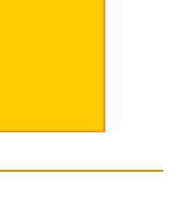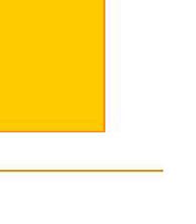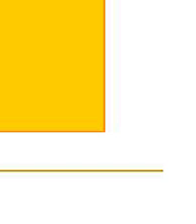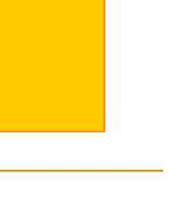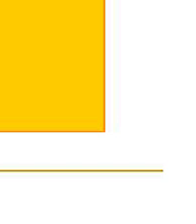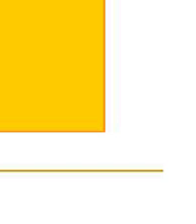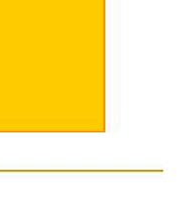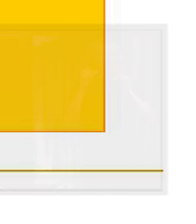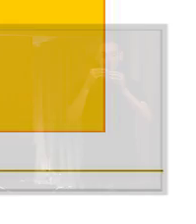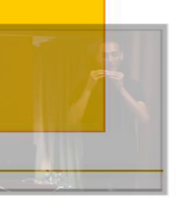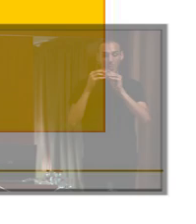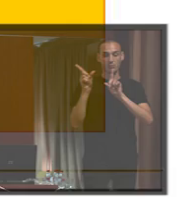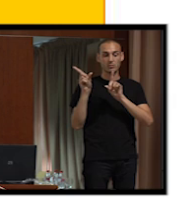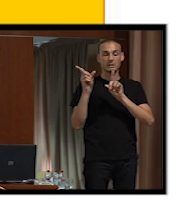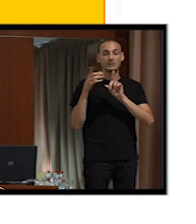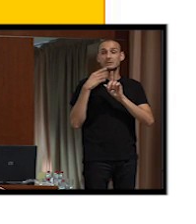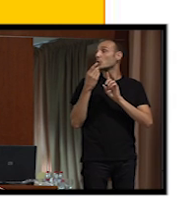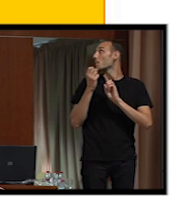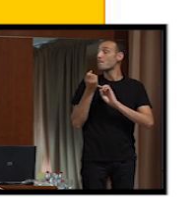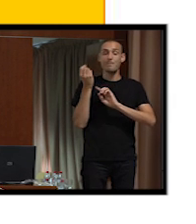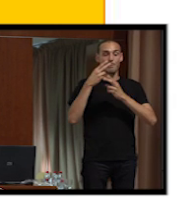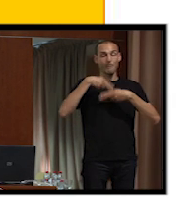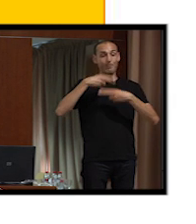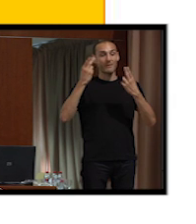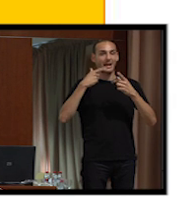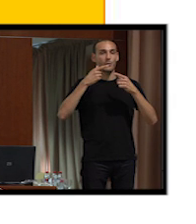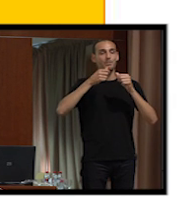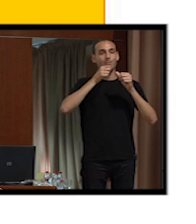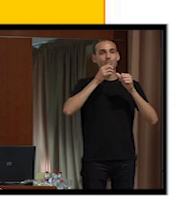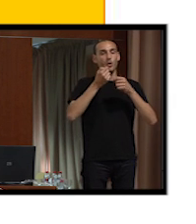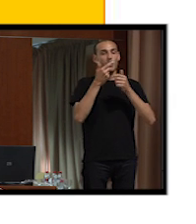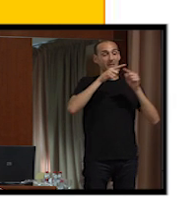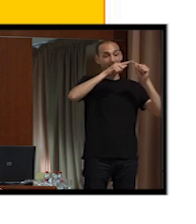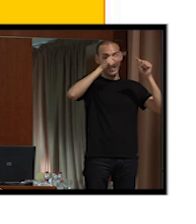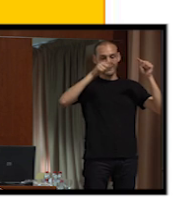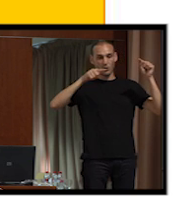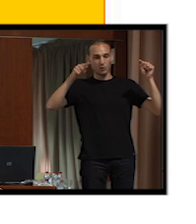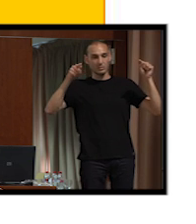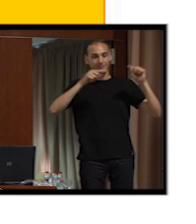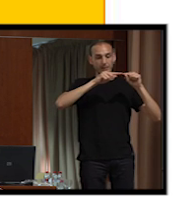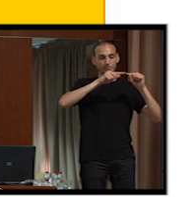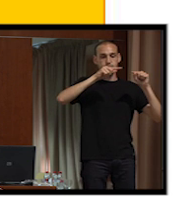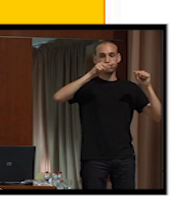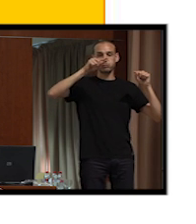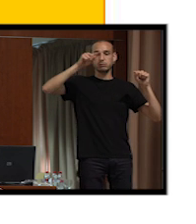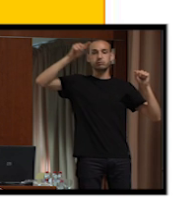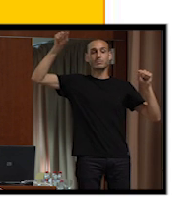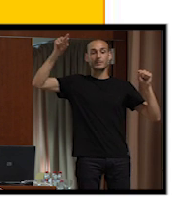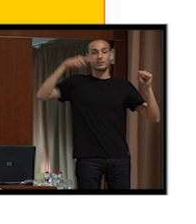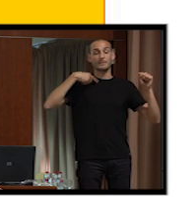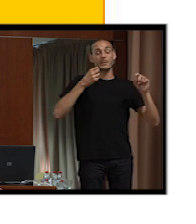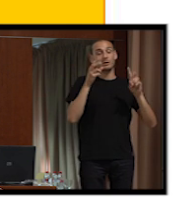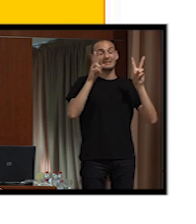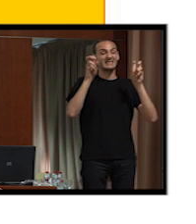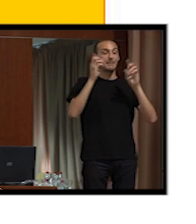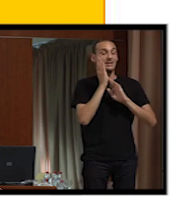está publicando en sueño. Como vemos, la ascensión es totalmente logarítmica. En el 2014 se pasaron de 10.000 publicaciones sobre el tema